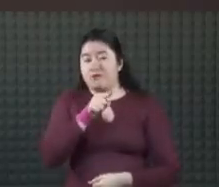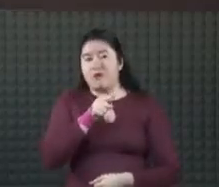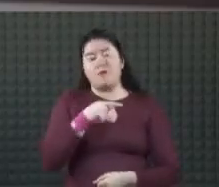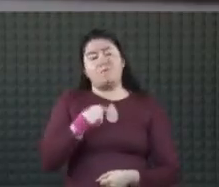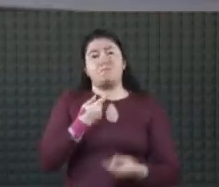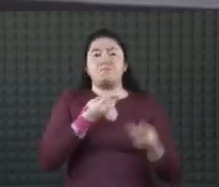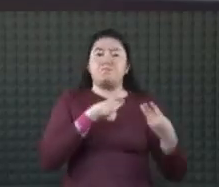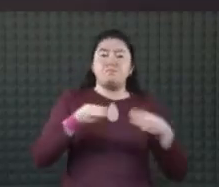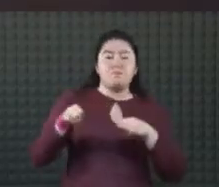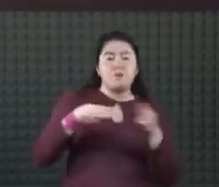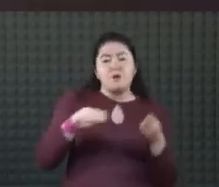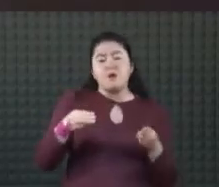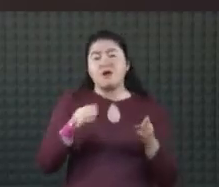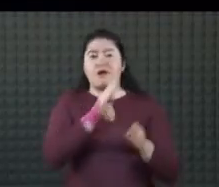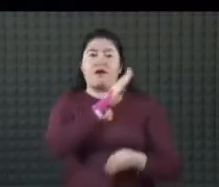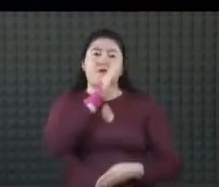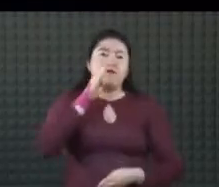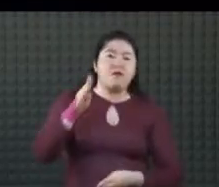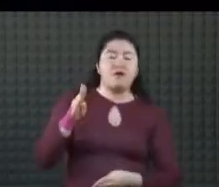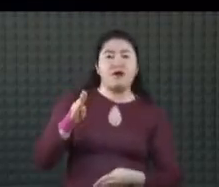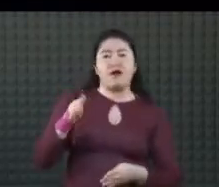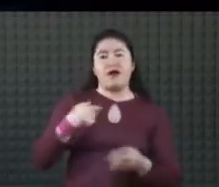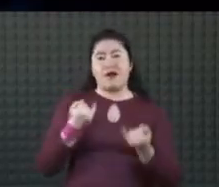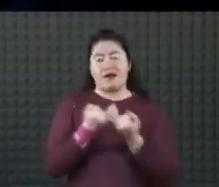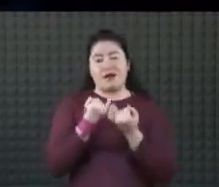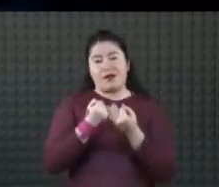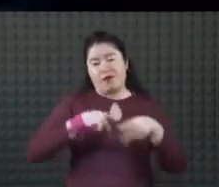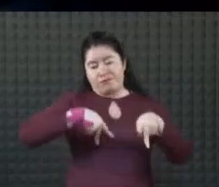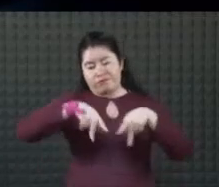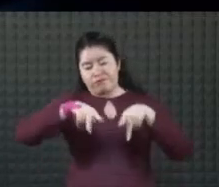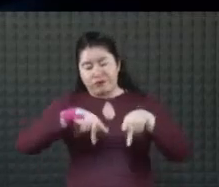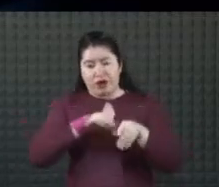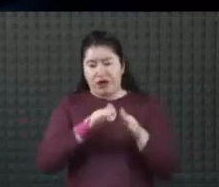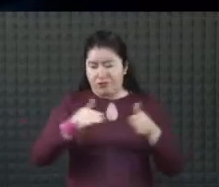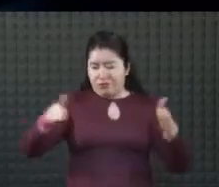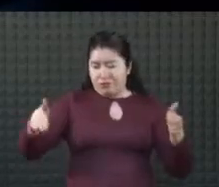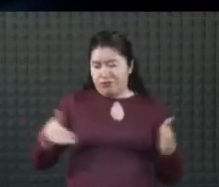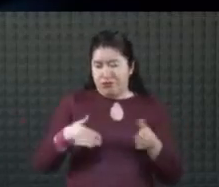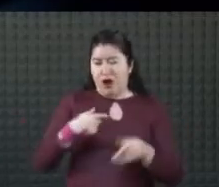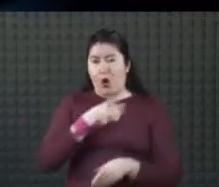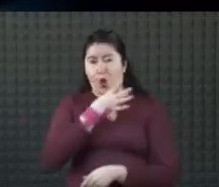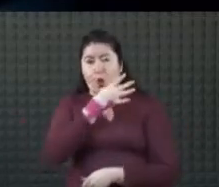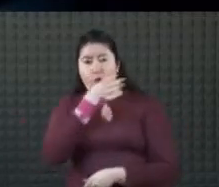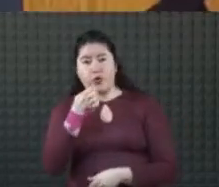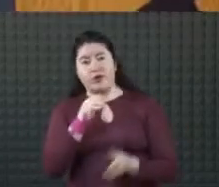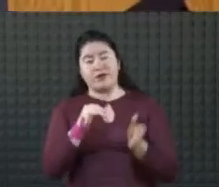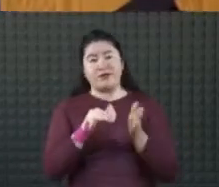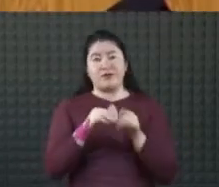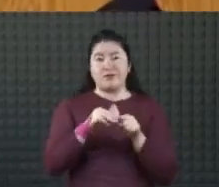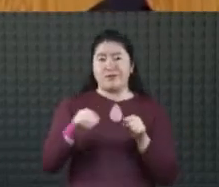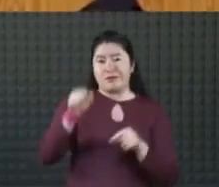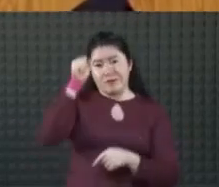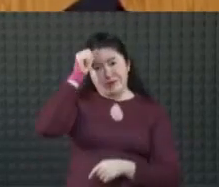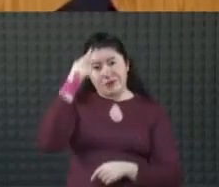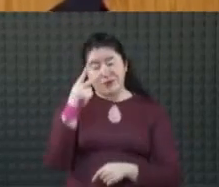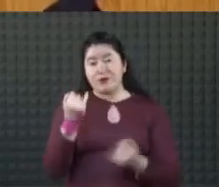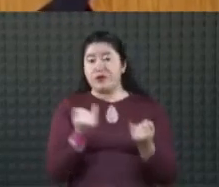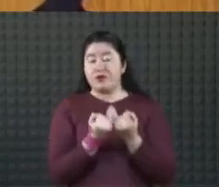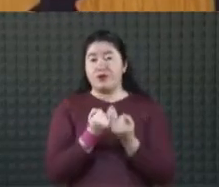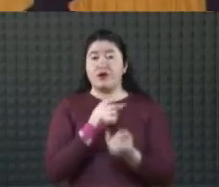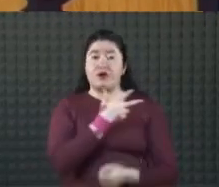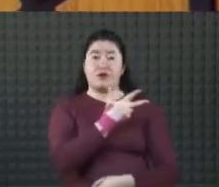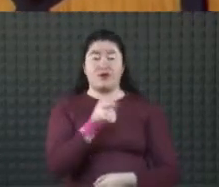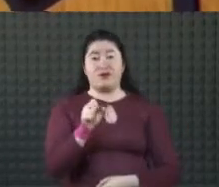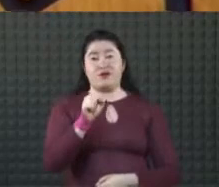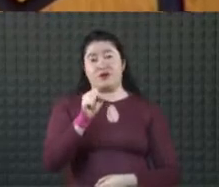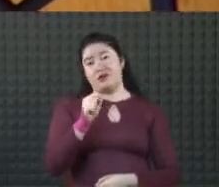el presupuesto de la jefa de gobierno para hacer esta nueva oferta educativa en esta área de la ciudad, donde todavía hay